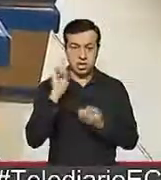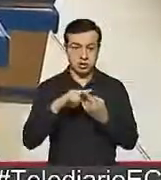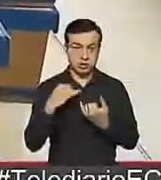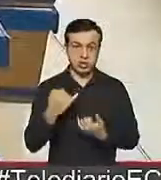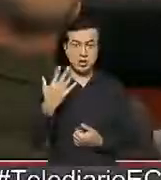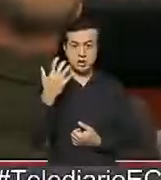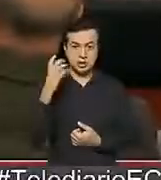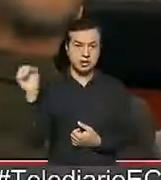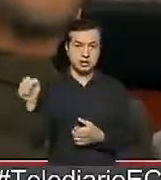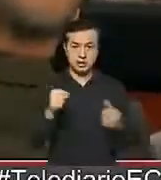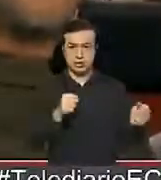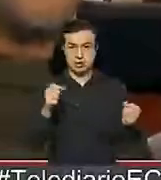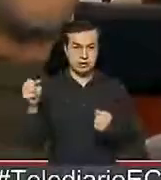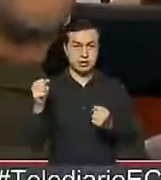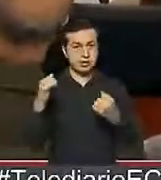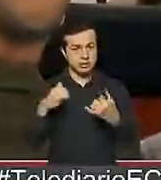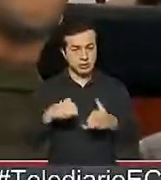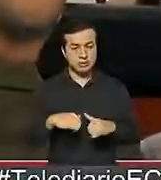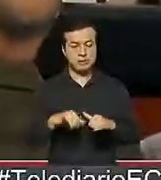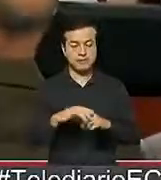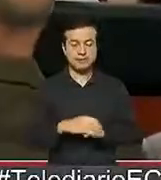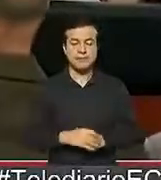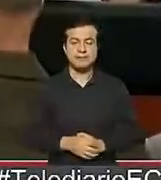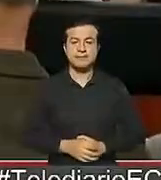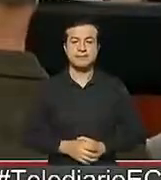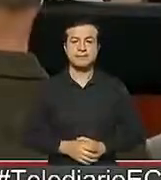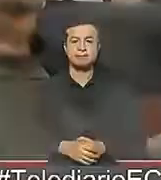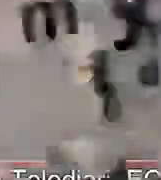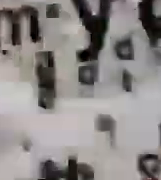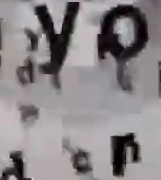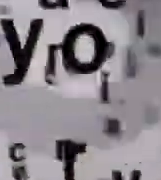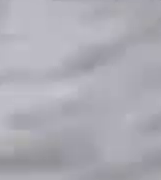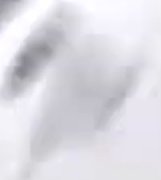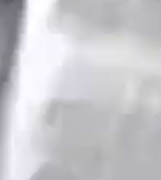la Fiscalía. Olga Velasco, Medios Públicos.